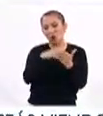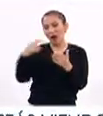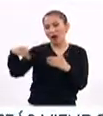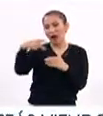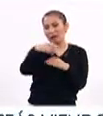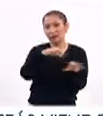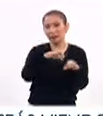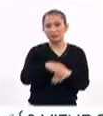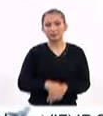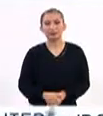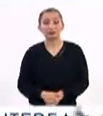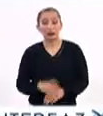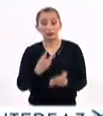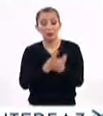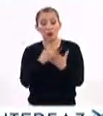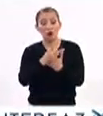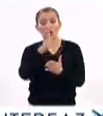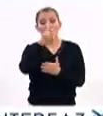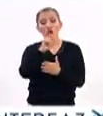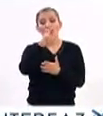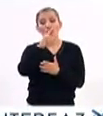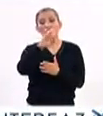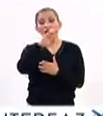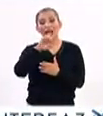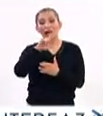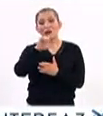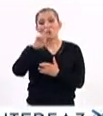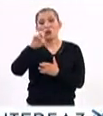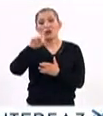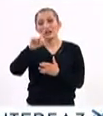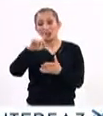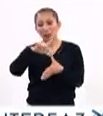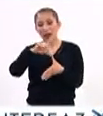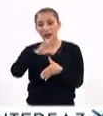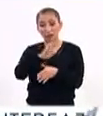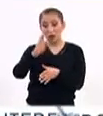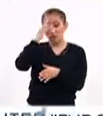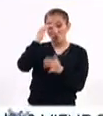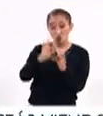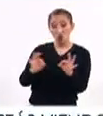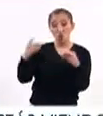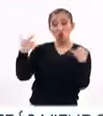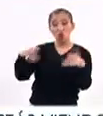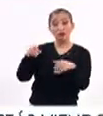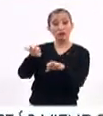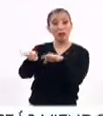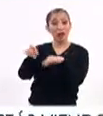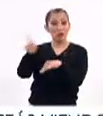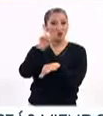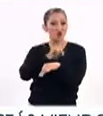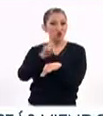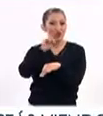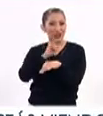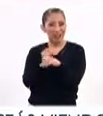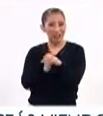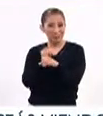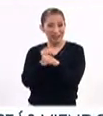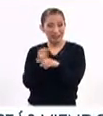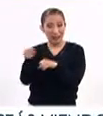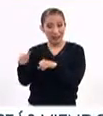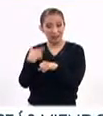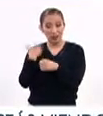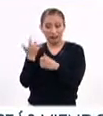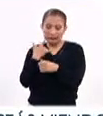lugares de trabajo. El Premio L'Oréal UNESCO de América Latina reconoce la trascendencia del trabajo de investigación de las mujeres que